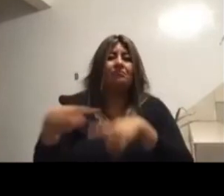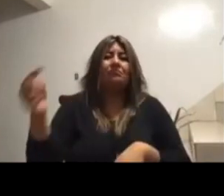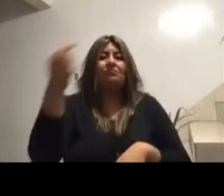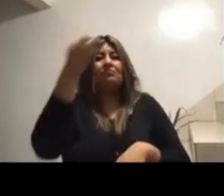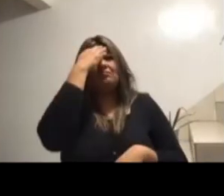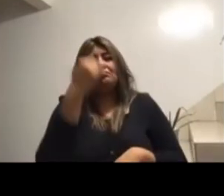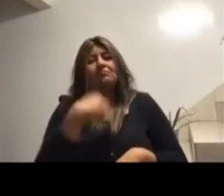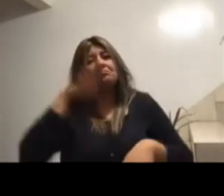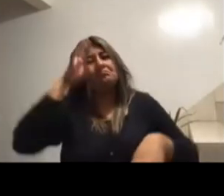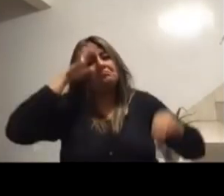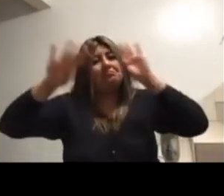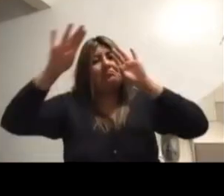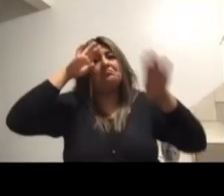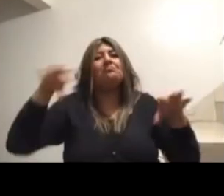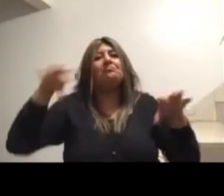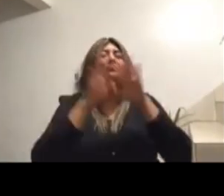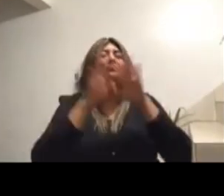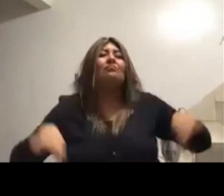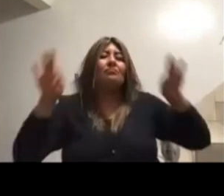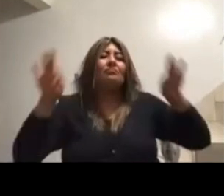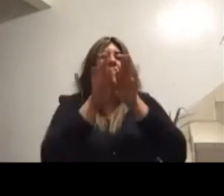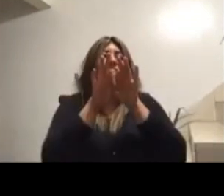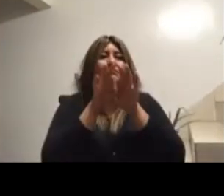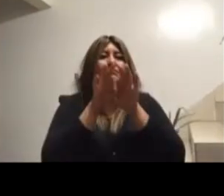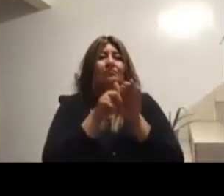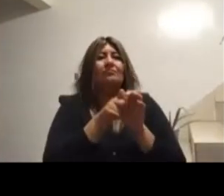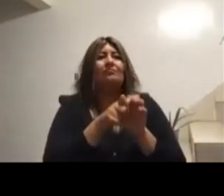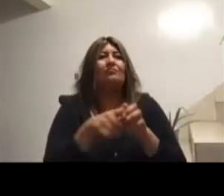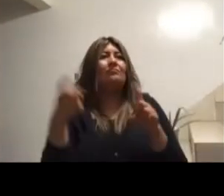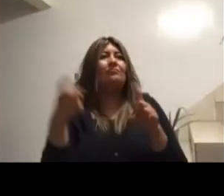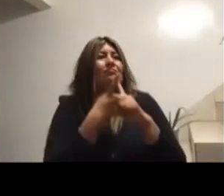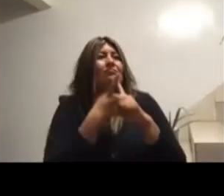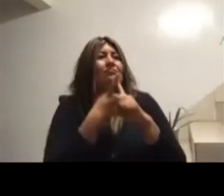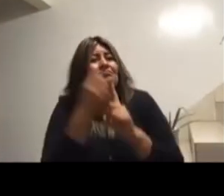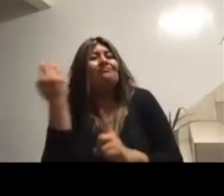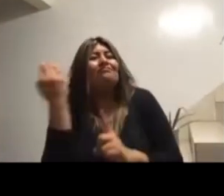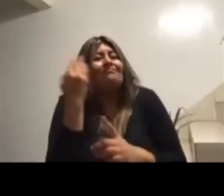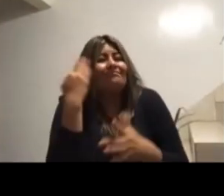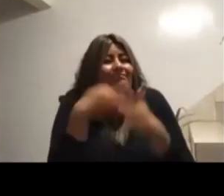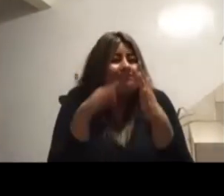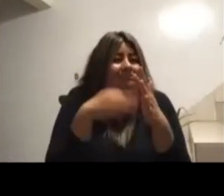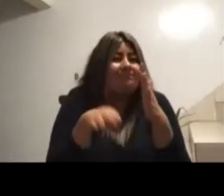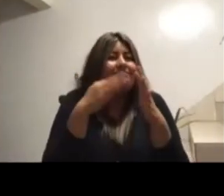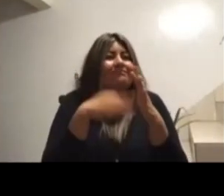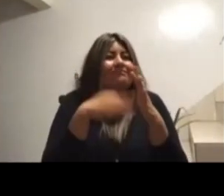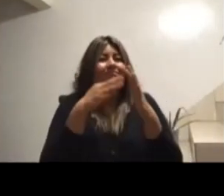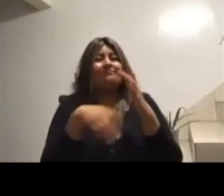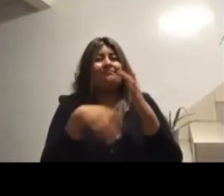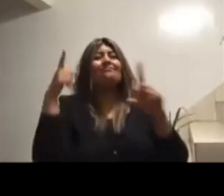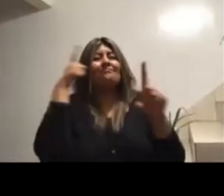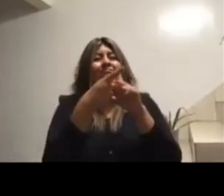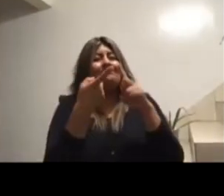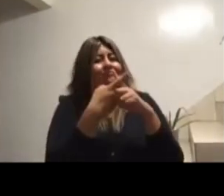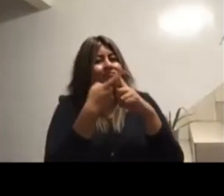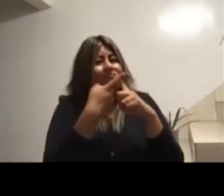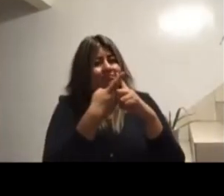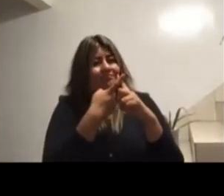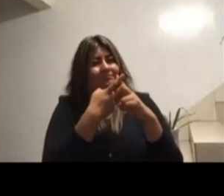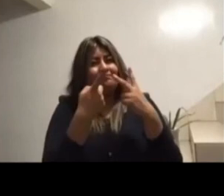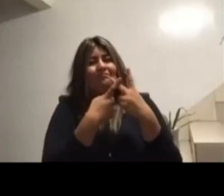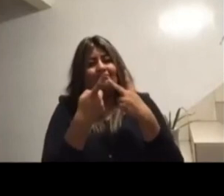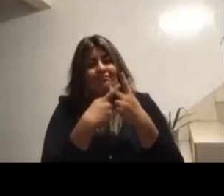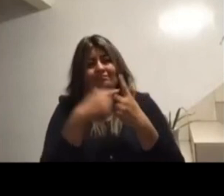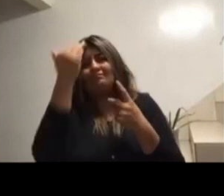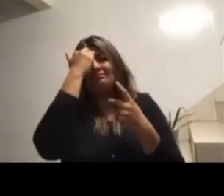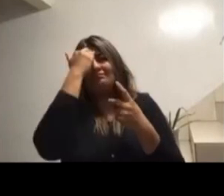elementos. ¿Qué me marca la norma curricular y qué conocimiento tengo de mis alumnos? Es lo que el maestro tiene que traducir en lo que